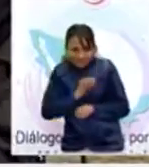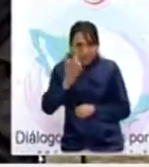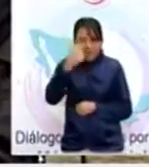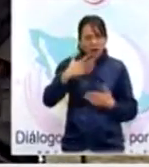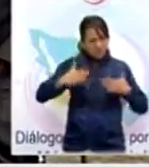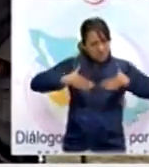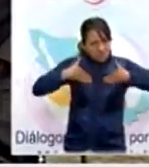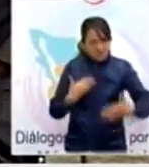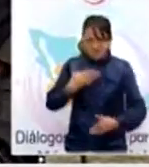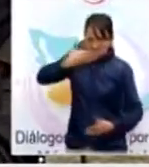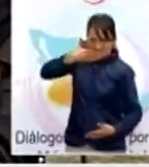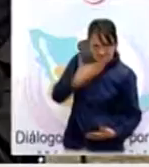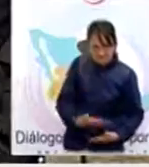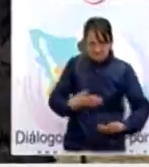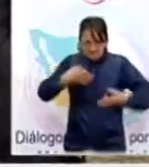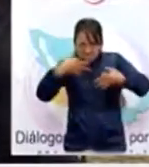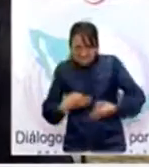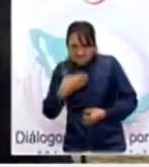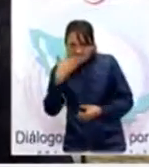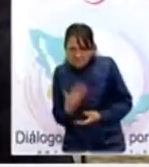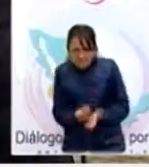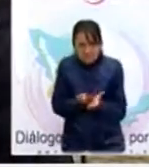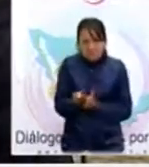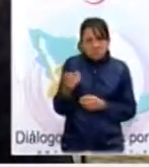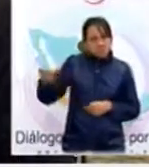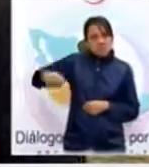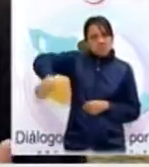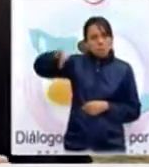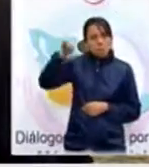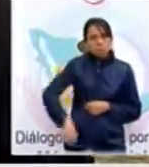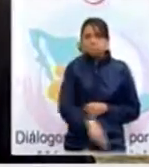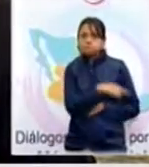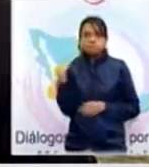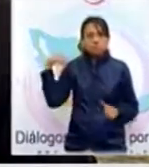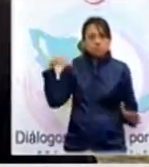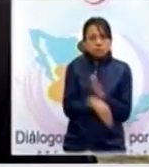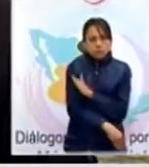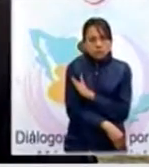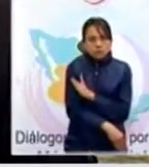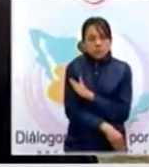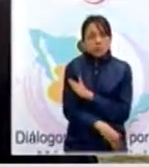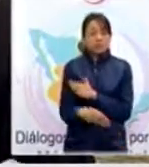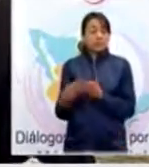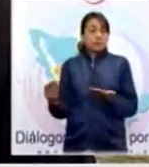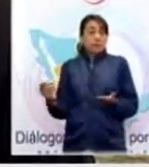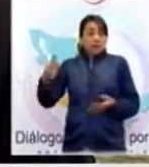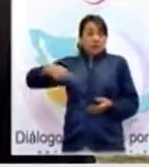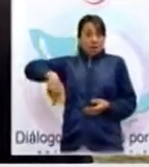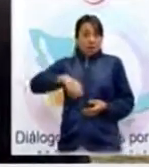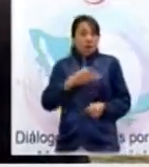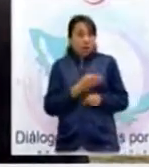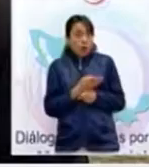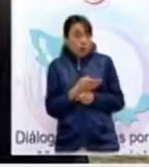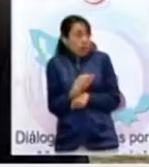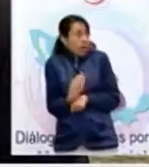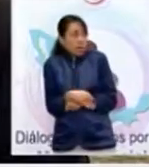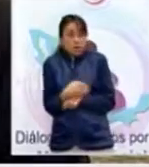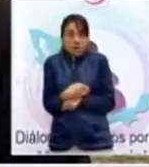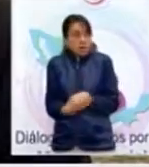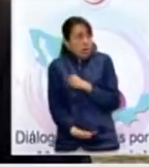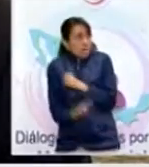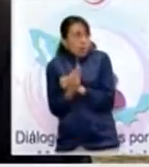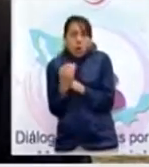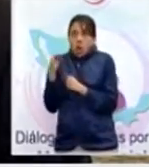presidente municipal pretende darlos de baja, pues muchos de ellos están amparados y están en plantón desde hace un buen